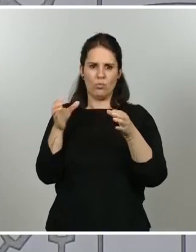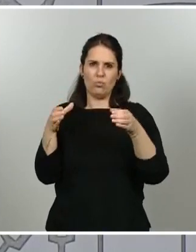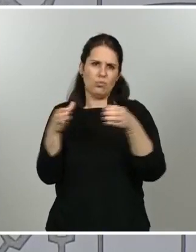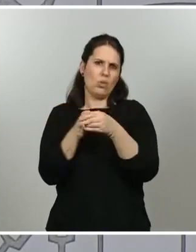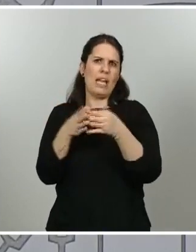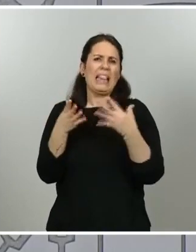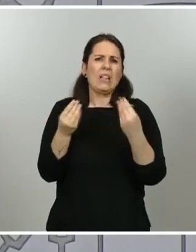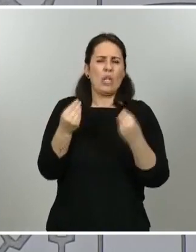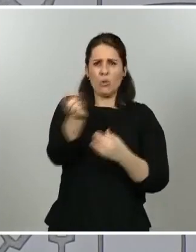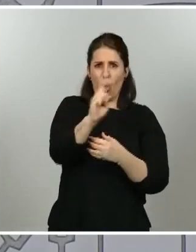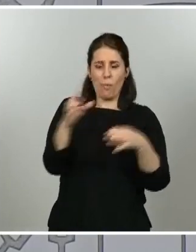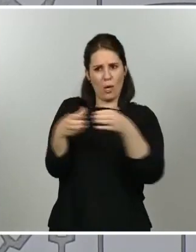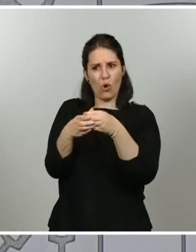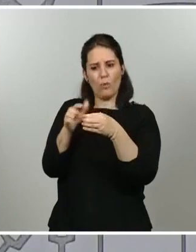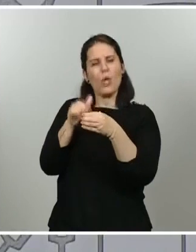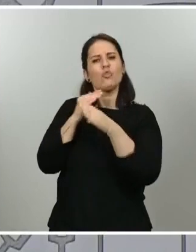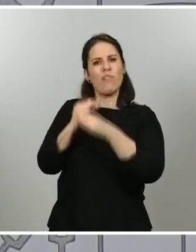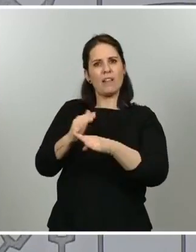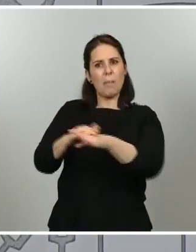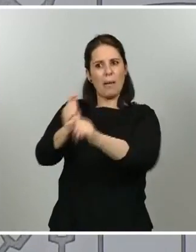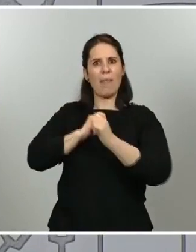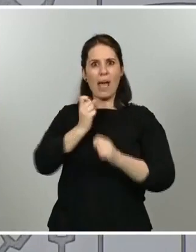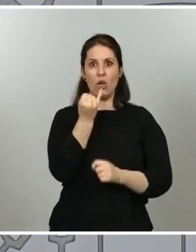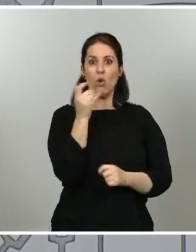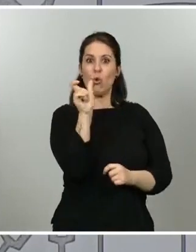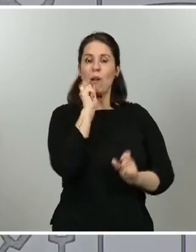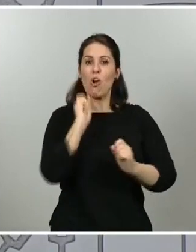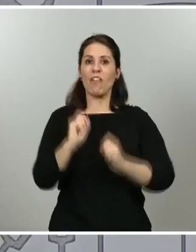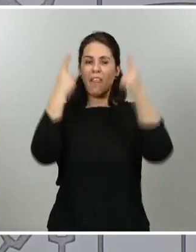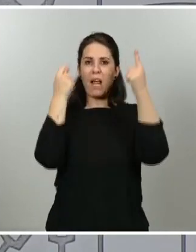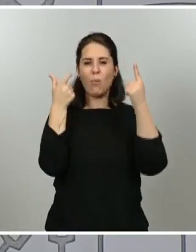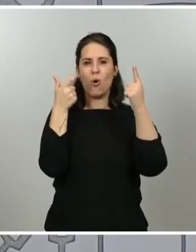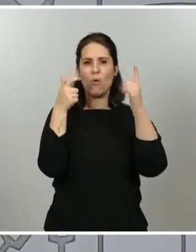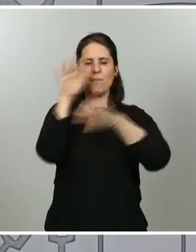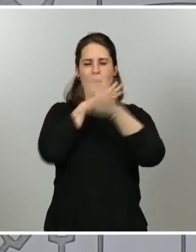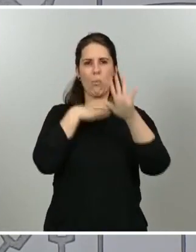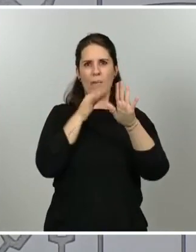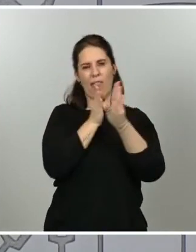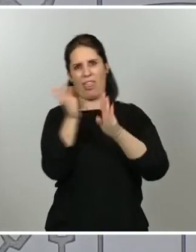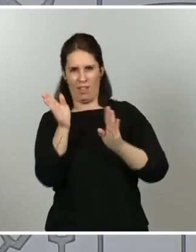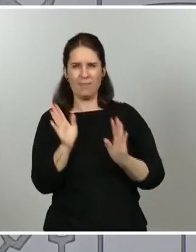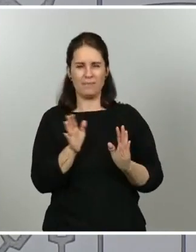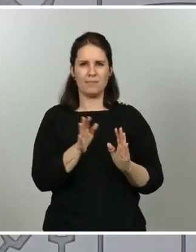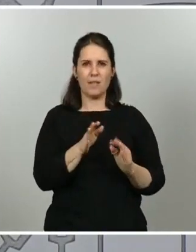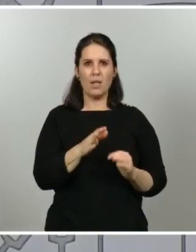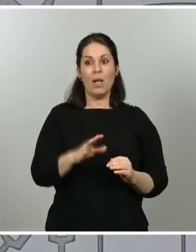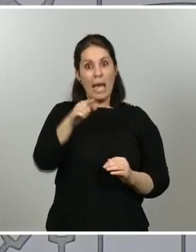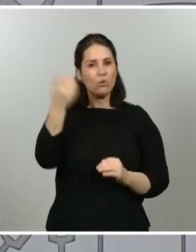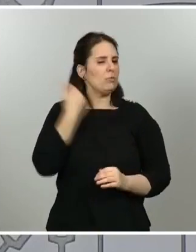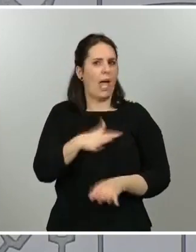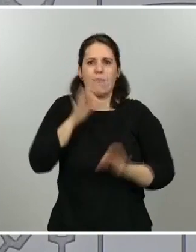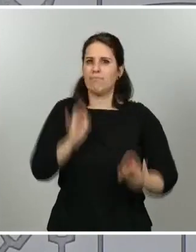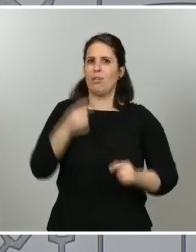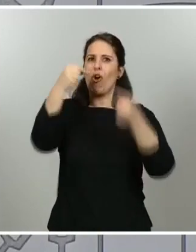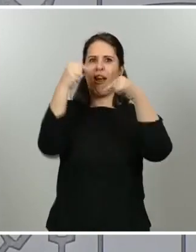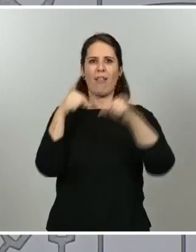Madrid, pero sí suficiente para distorsionar de alguna manera la serie de datos en los últimos días. Todo eso se ha corregido, la Comunidad de Madrid ha hecho un